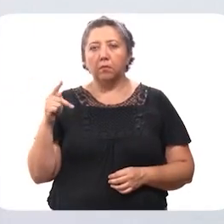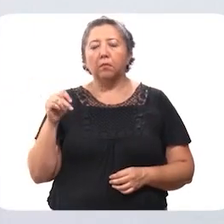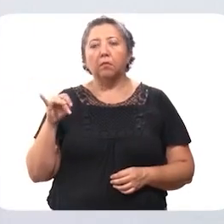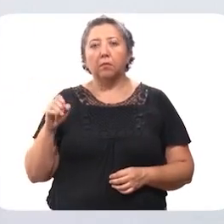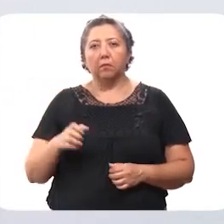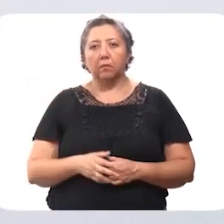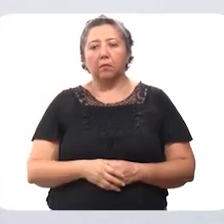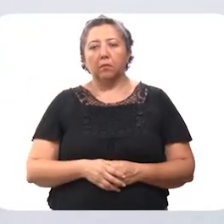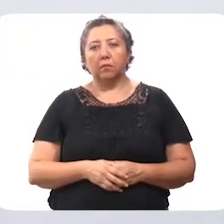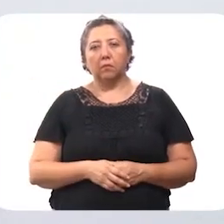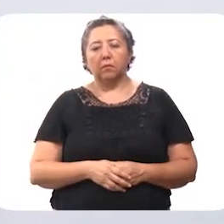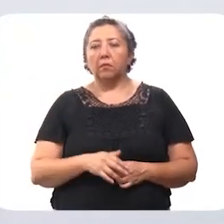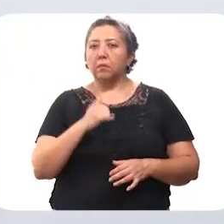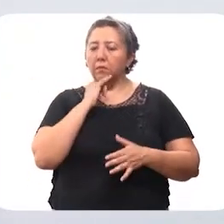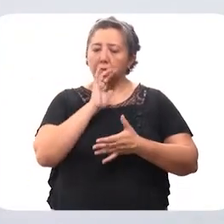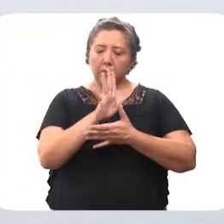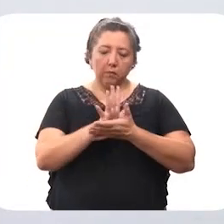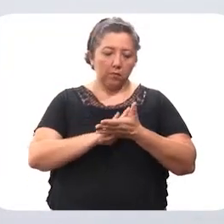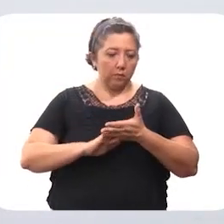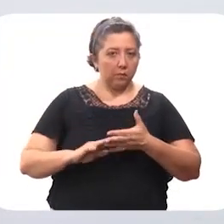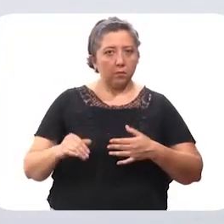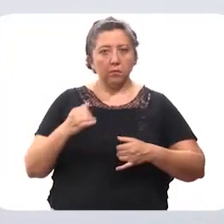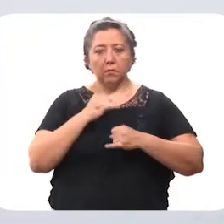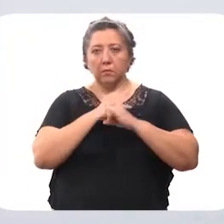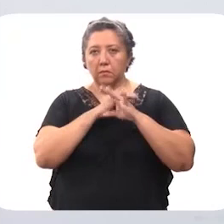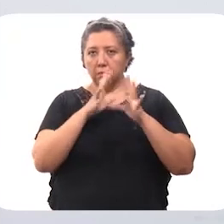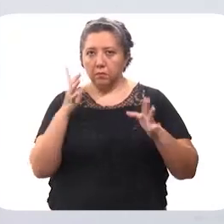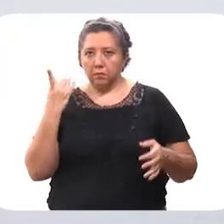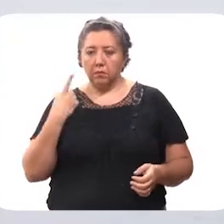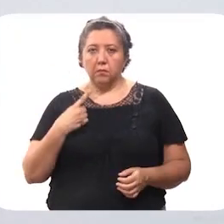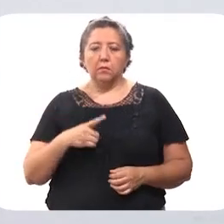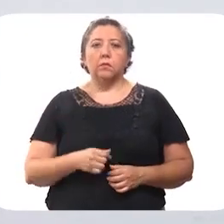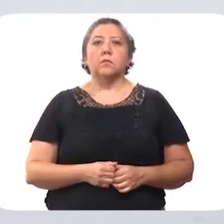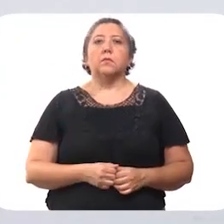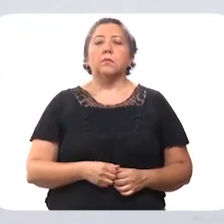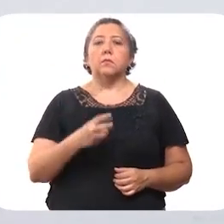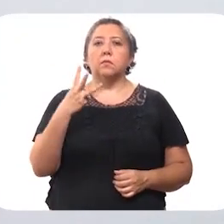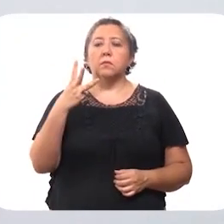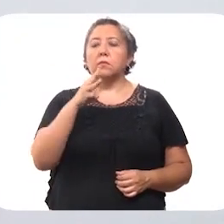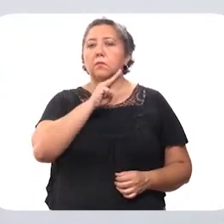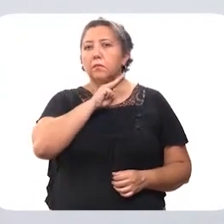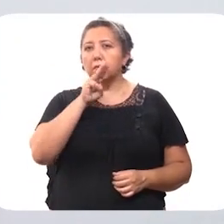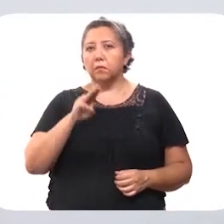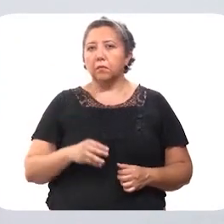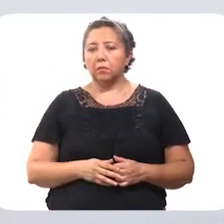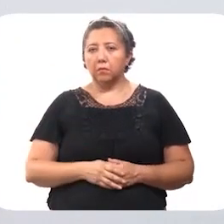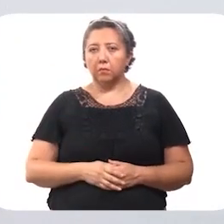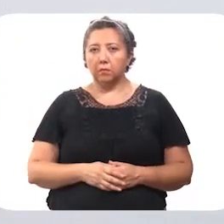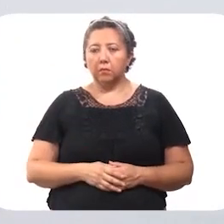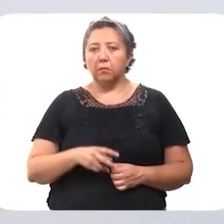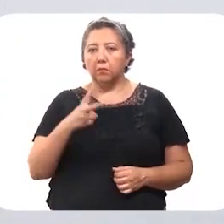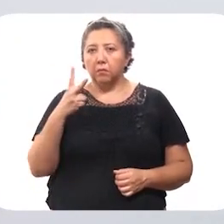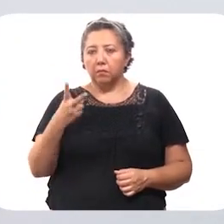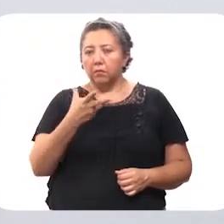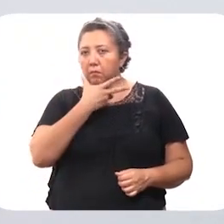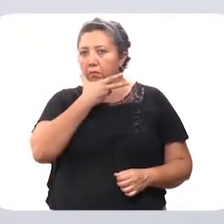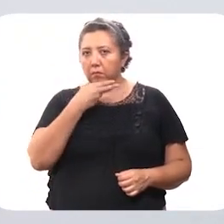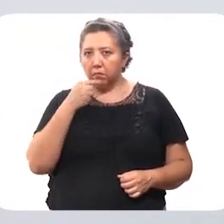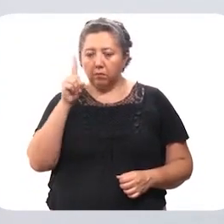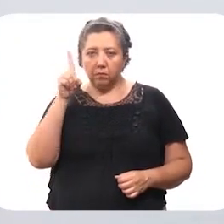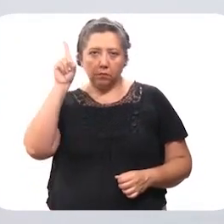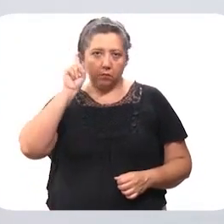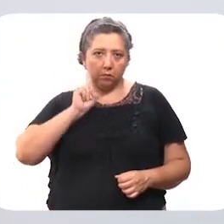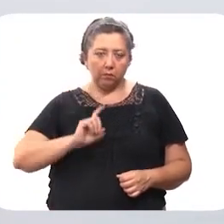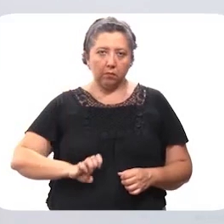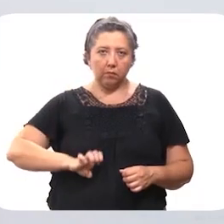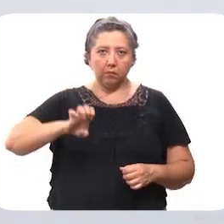poniente. Lamentablemente, en este parte médico informamos de 3 fallecimientos, 2 hombres y una mujer, de